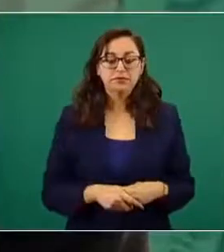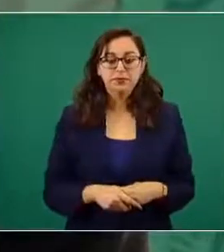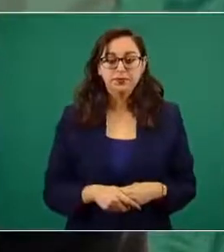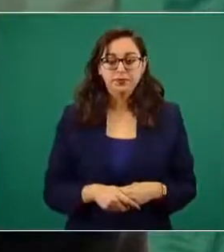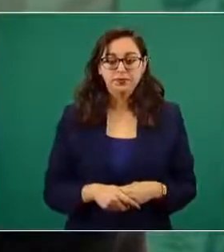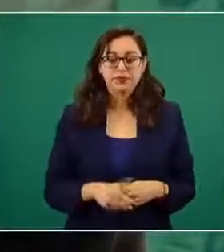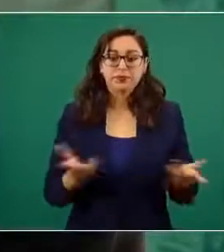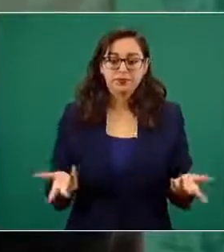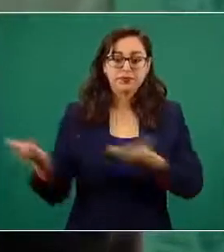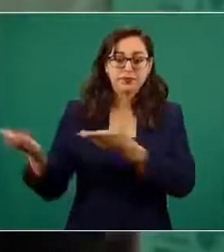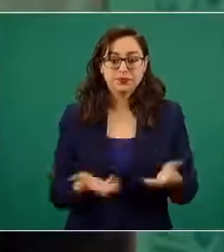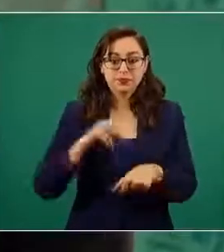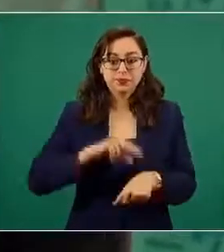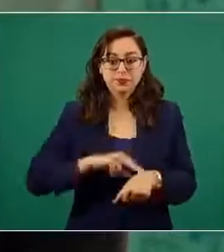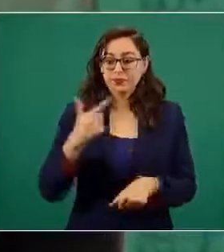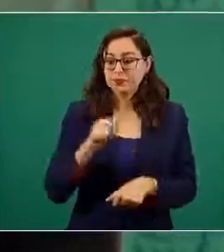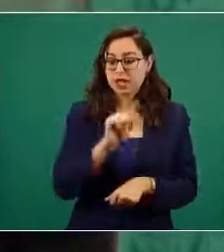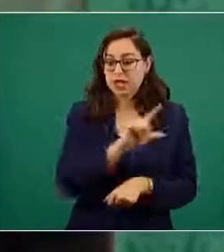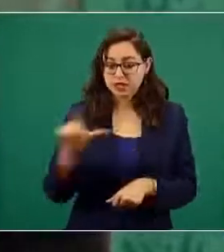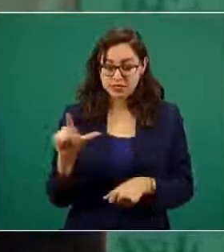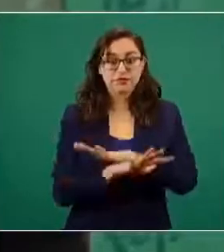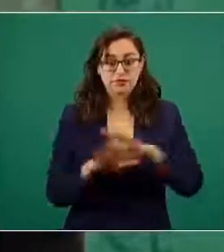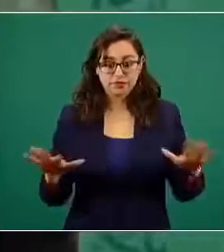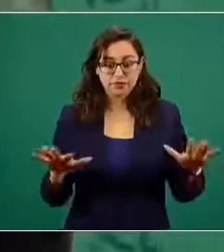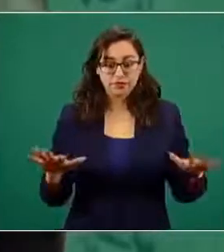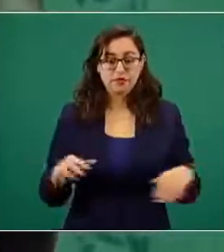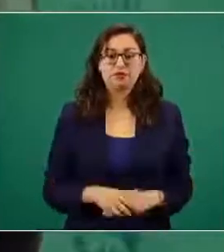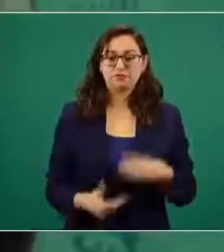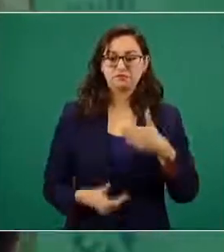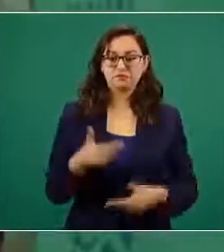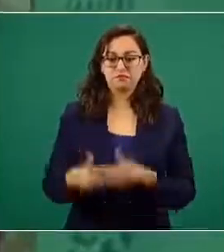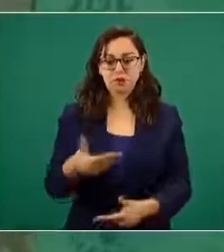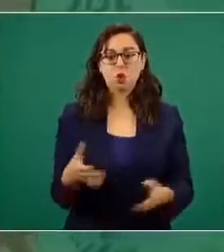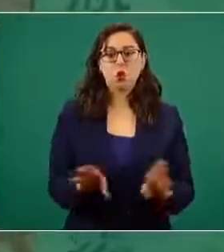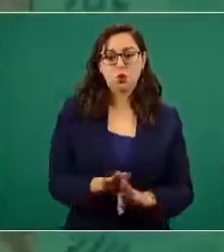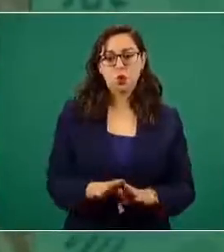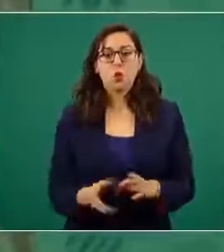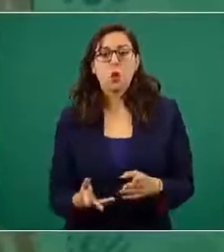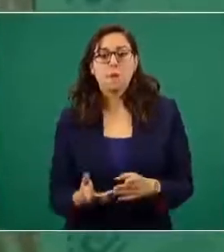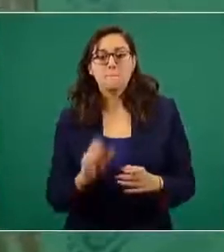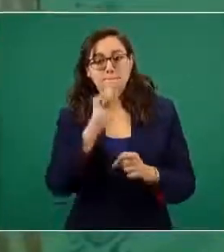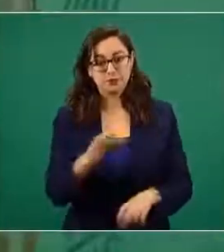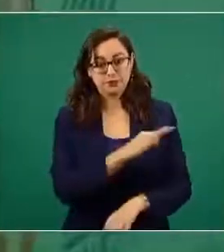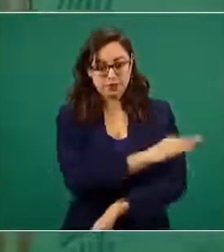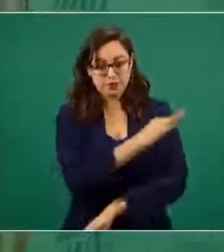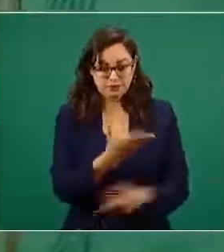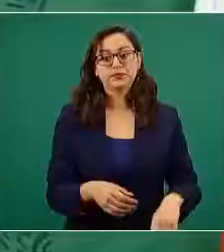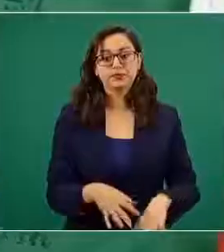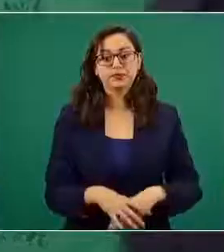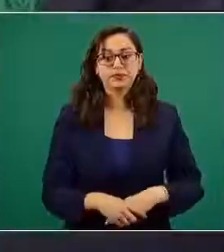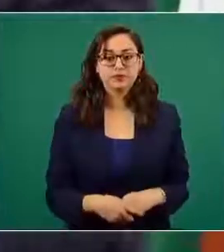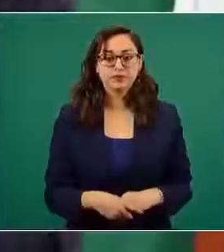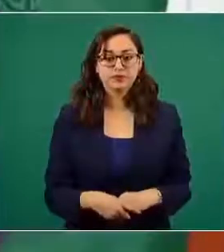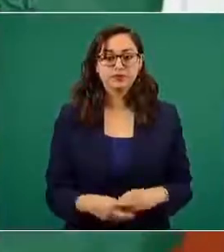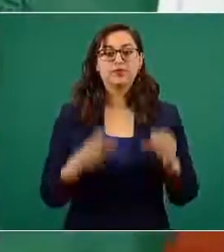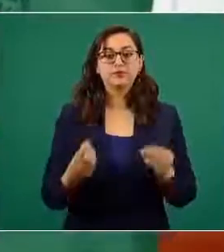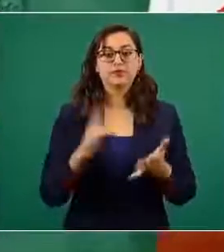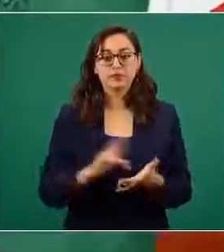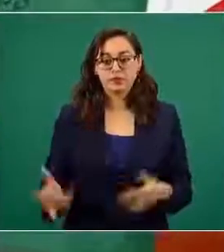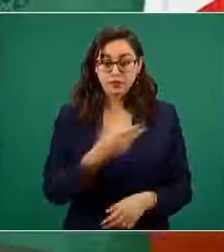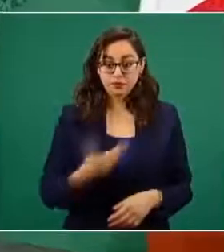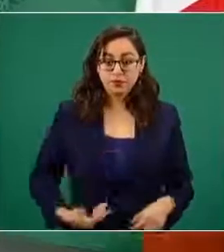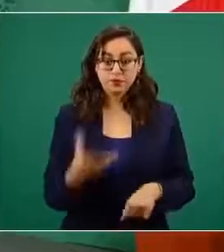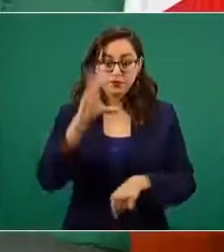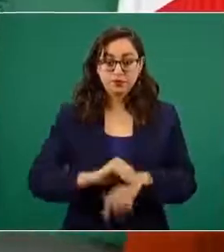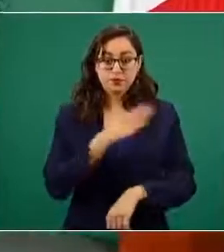a darle la palabra al doctor Hugo López-Gatell que nos informe de cómo vamos y también acerca de la vacuna. Adelante, doctor. Muchas gracias, señor presidente. Con su